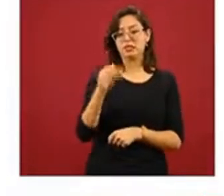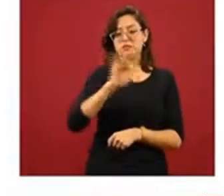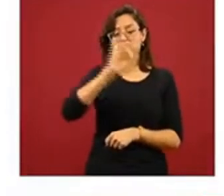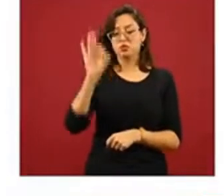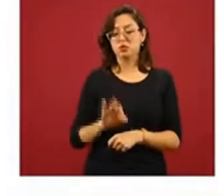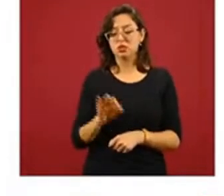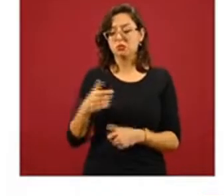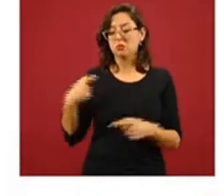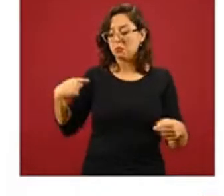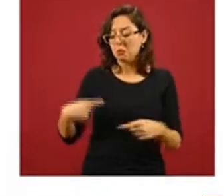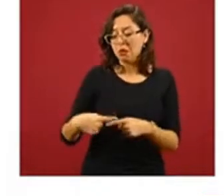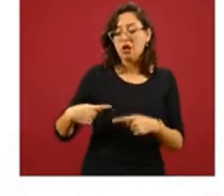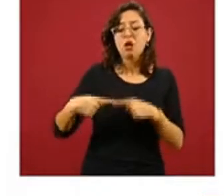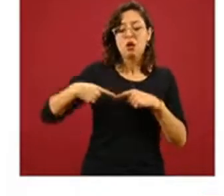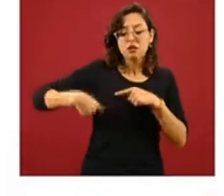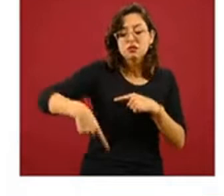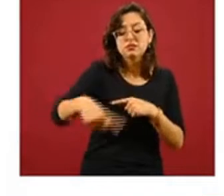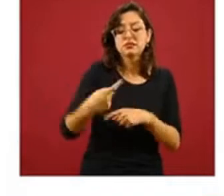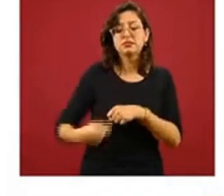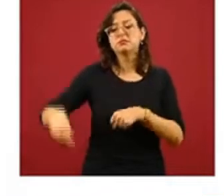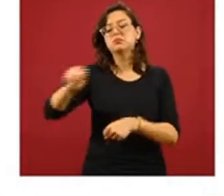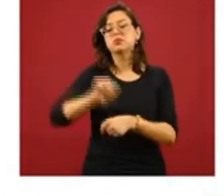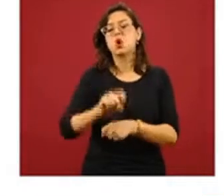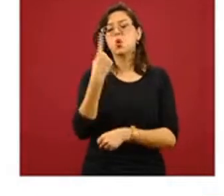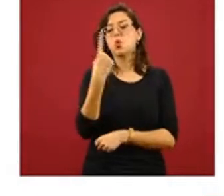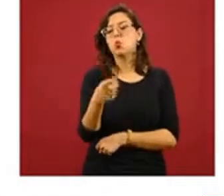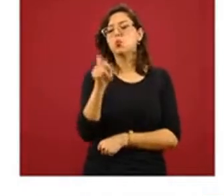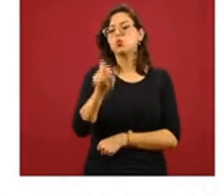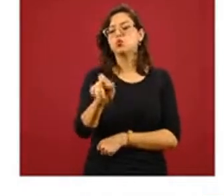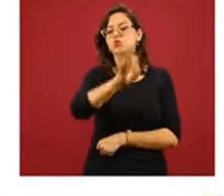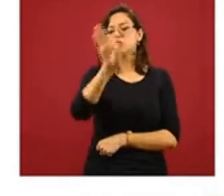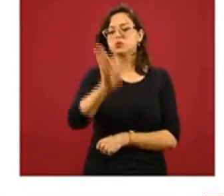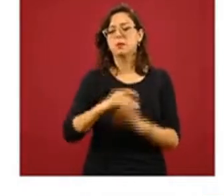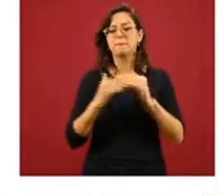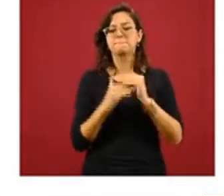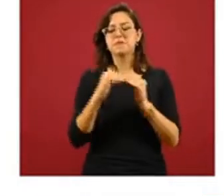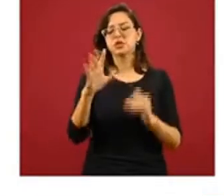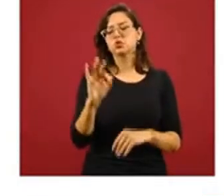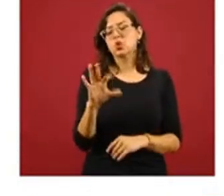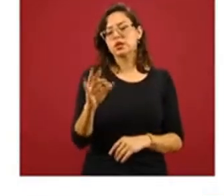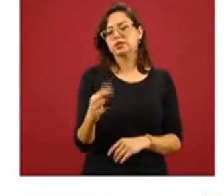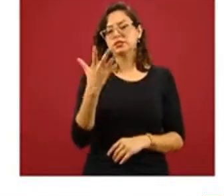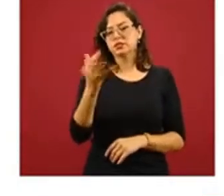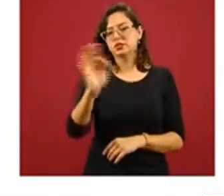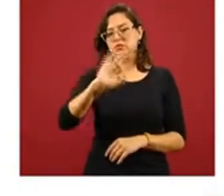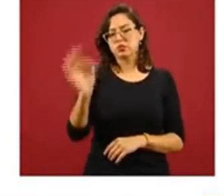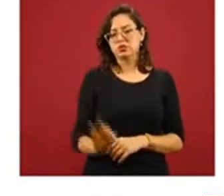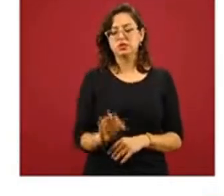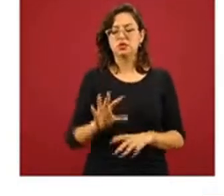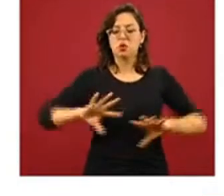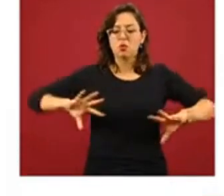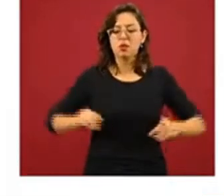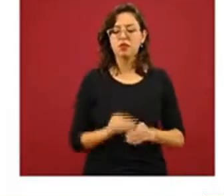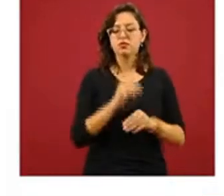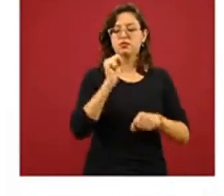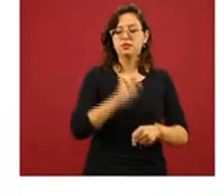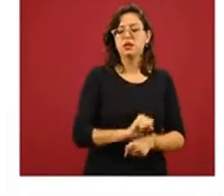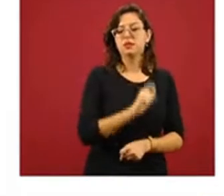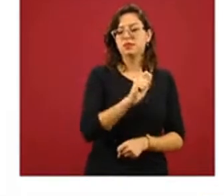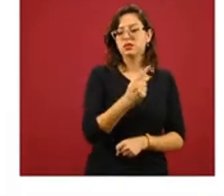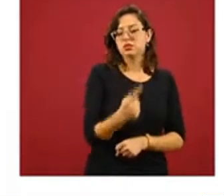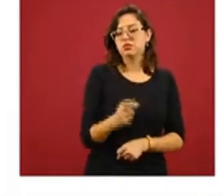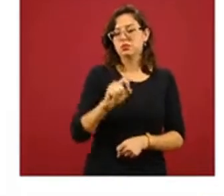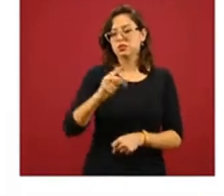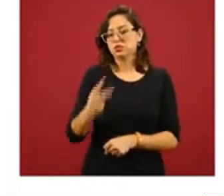punto porcentual con la emisión ya prácticamente de la totalidad de resultados de la semana 21 y 22. Es